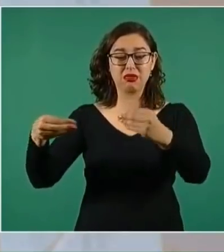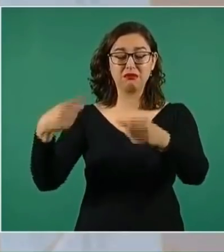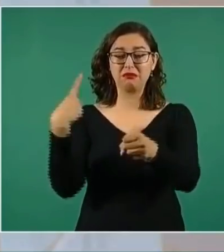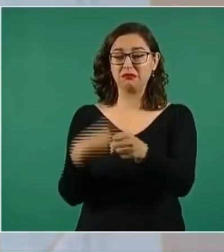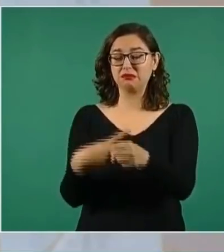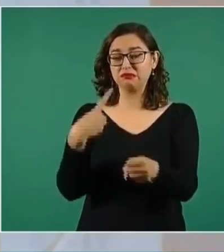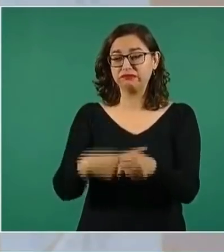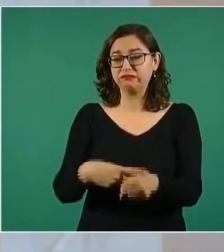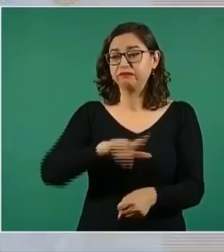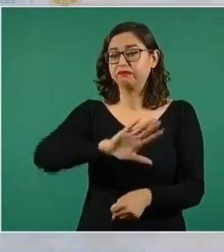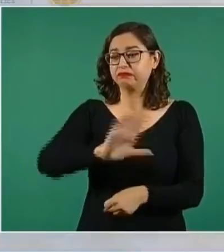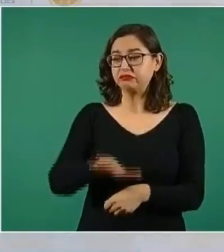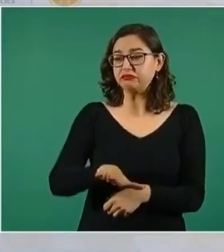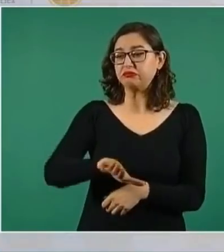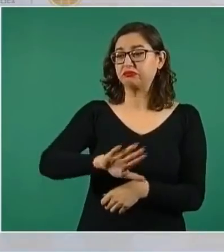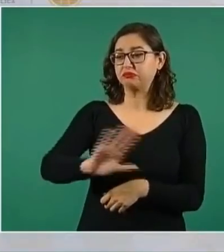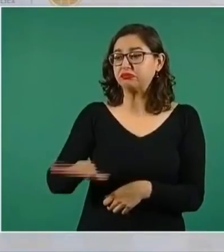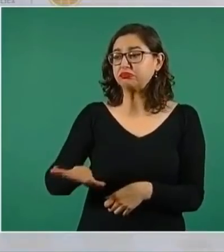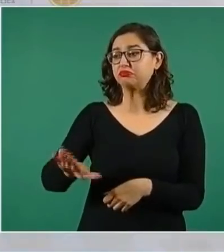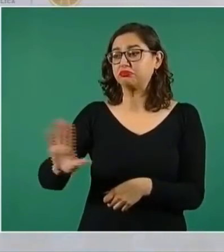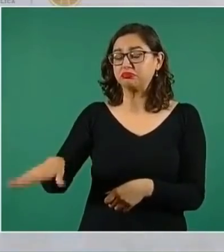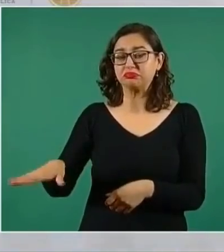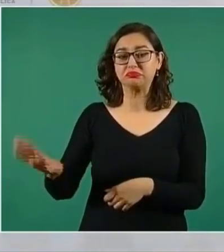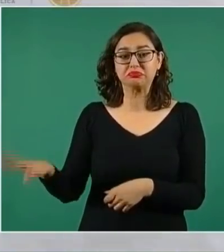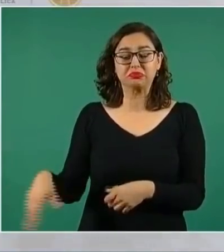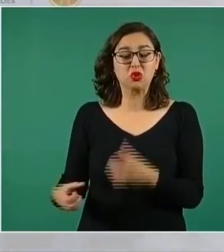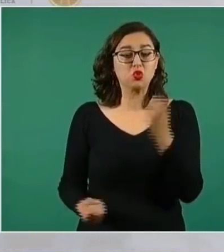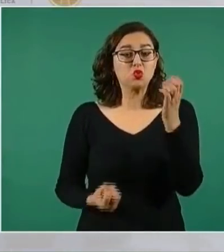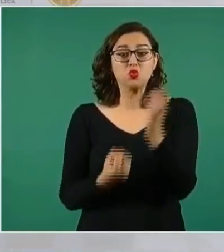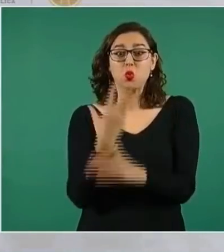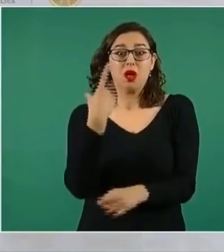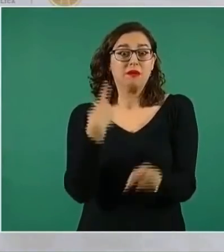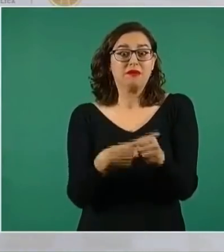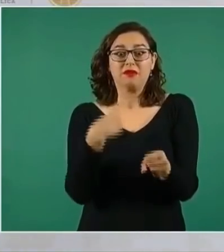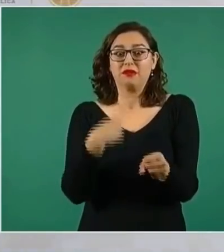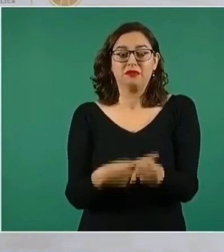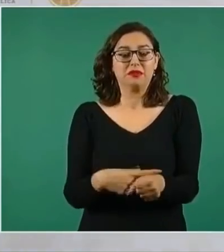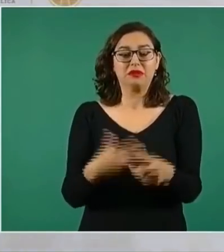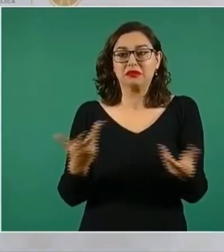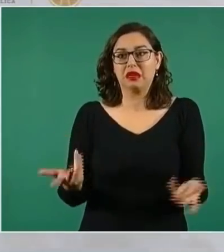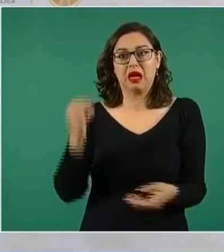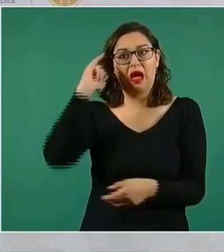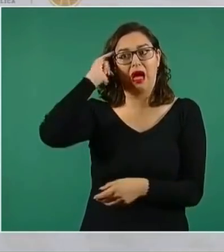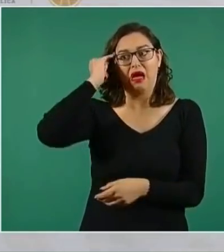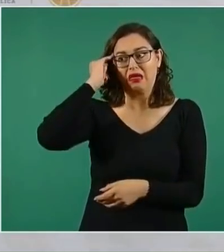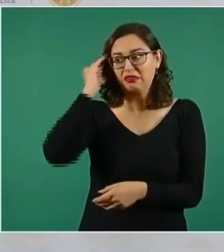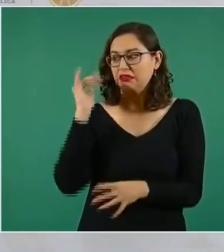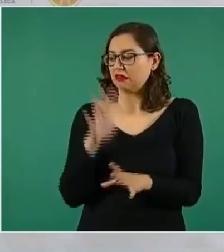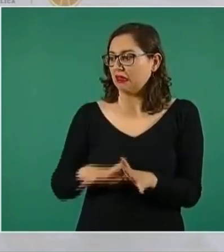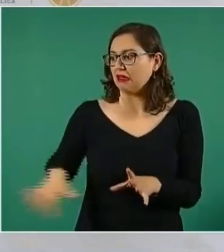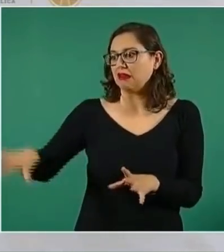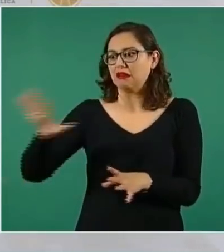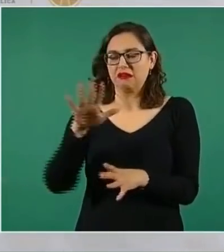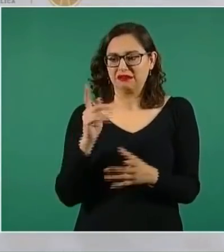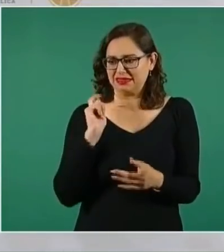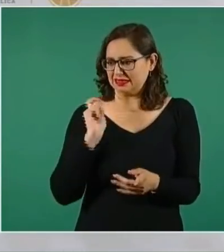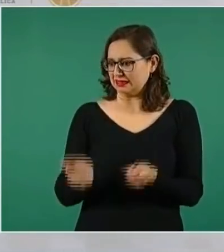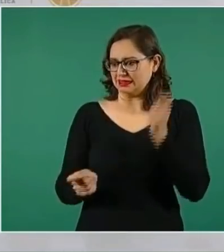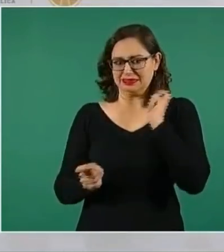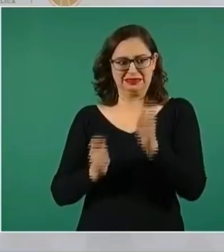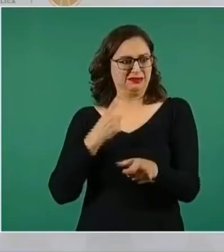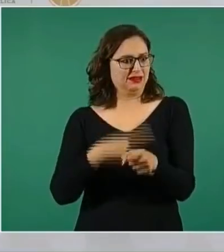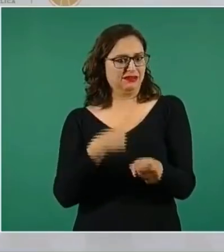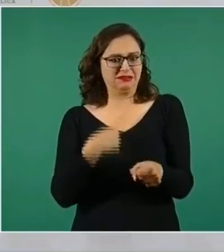la llegada de enfermedades desconocidas que los curanderos aborígenes no sabían cómo